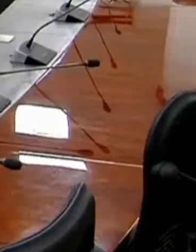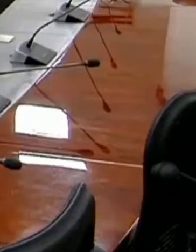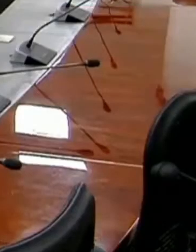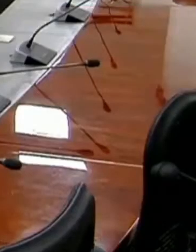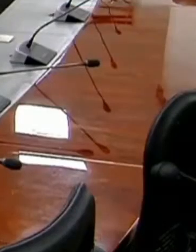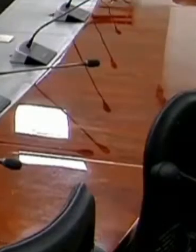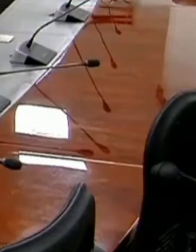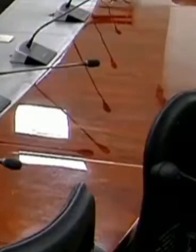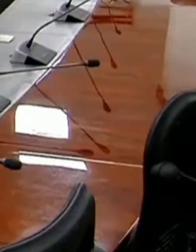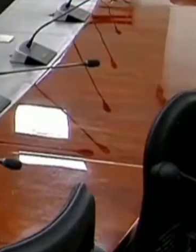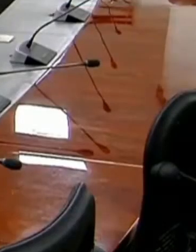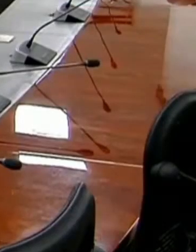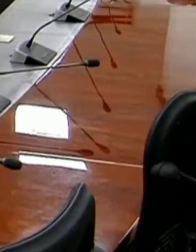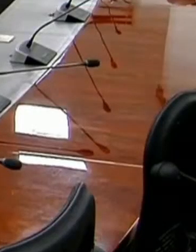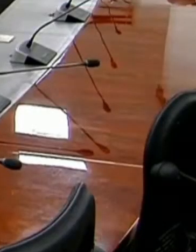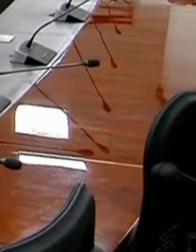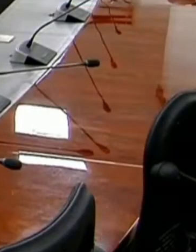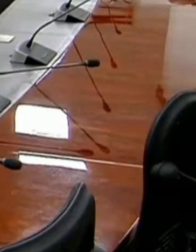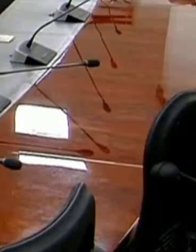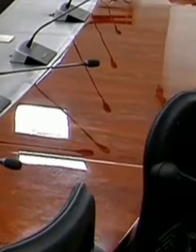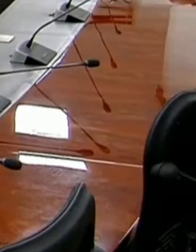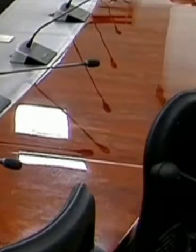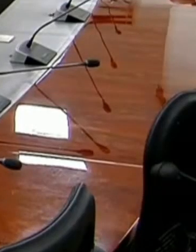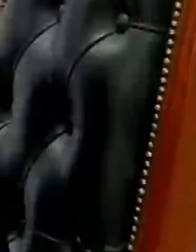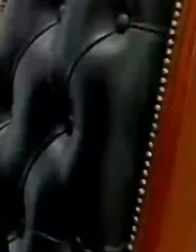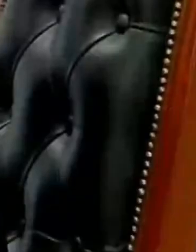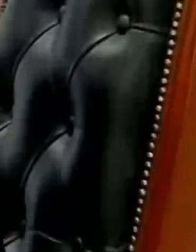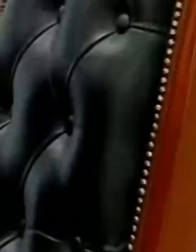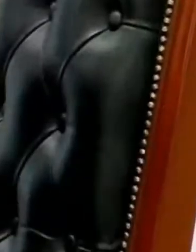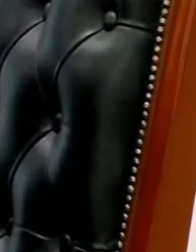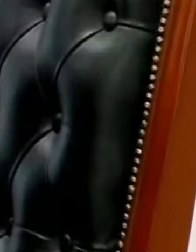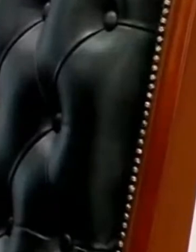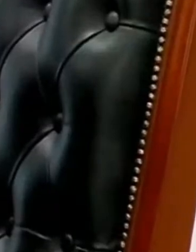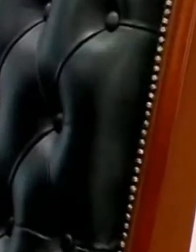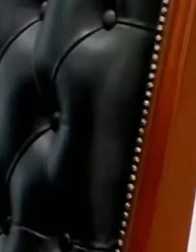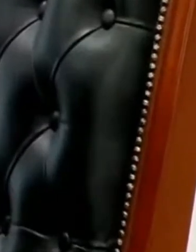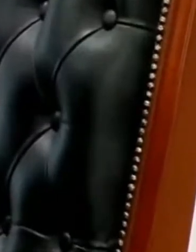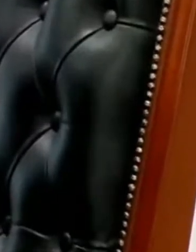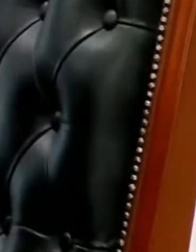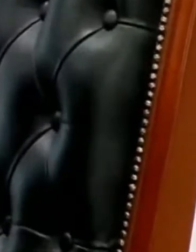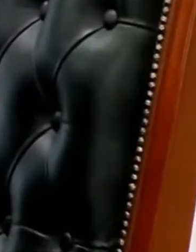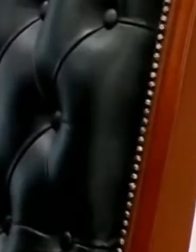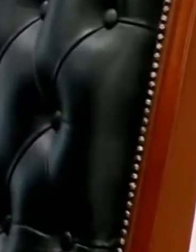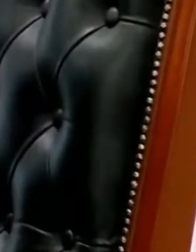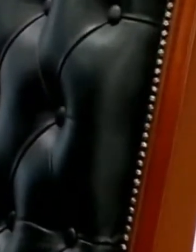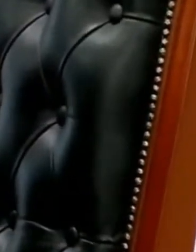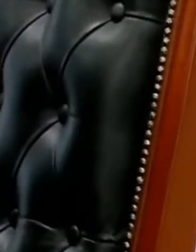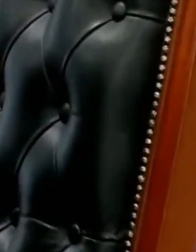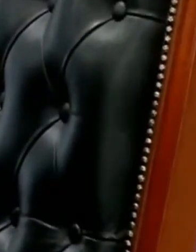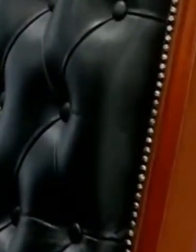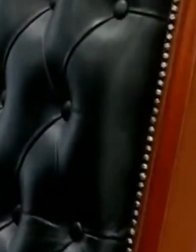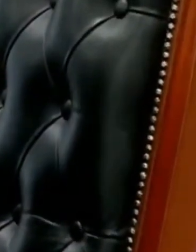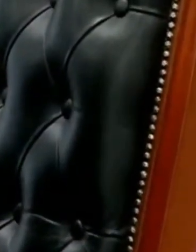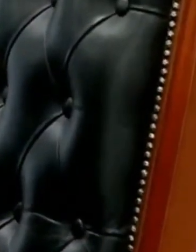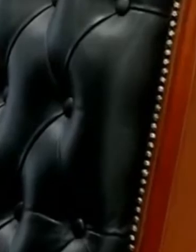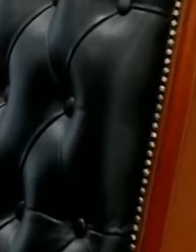ascendiendo y llega a ser secretario de Seguridad Pública.